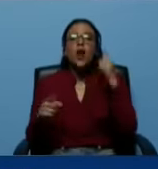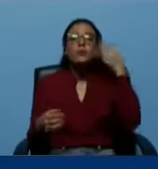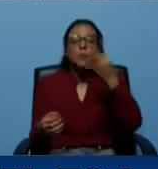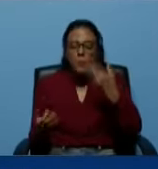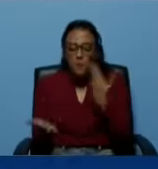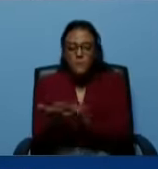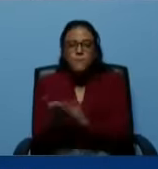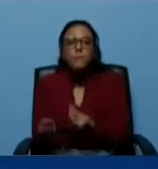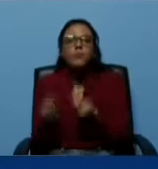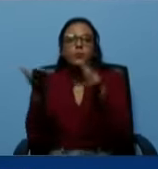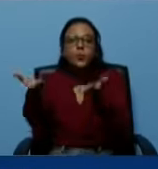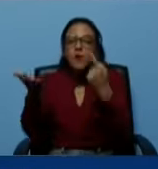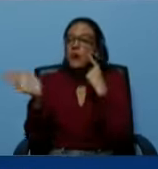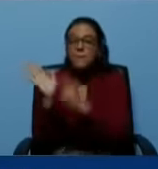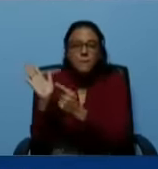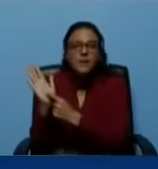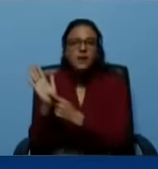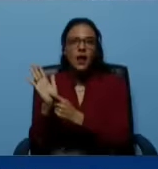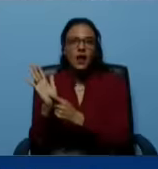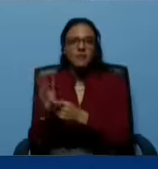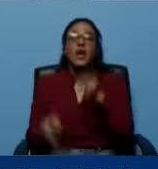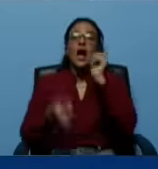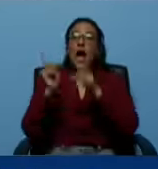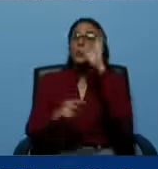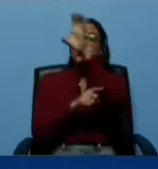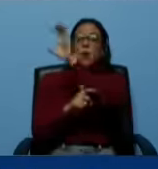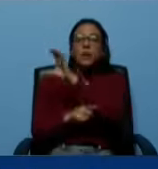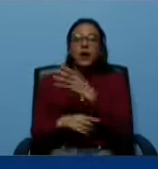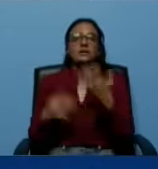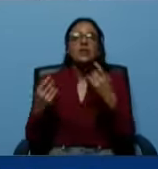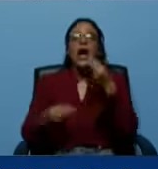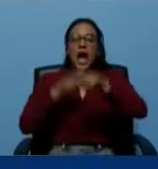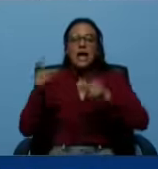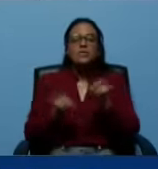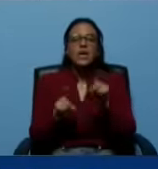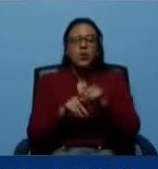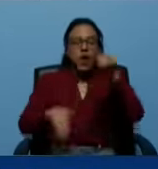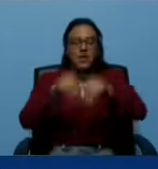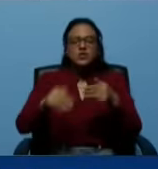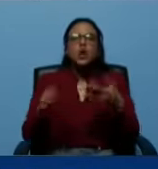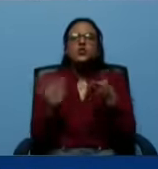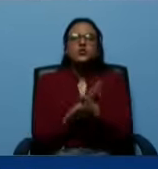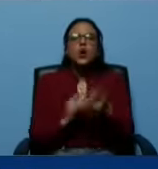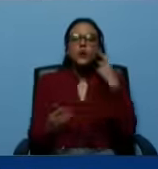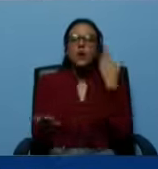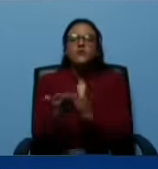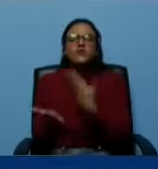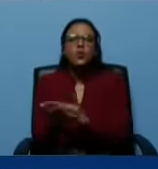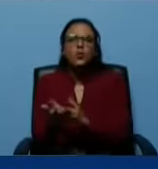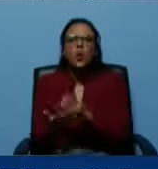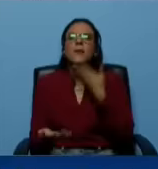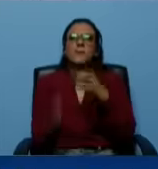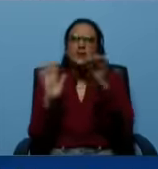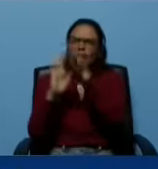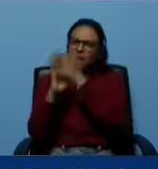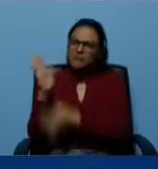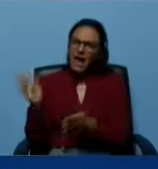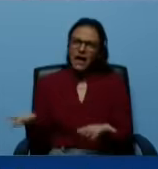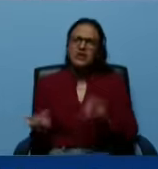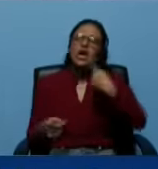Hay países donde hacen elecciones con fotocopia y están pidiendo las actas aquí en Venezuela. Nosotros tenemos